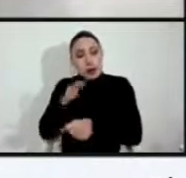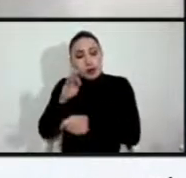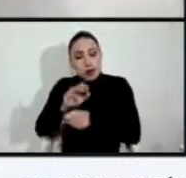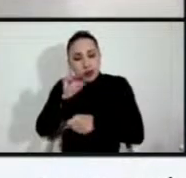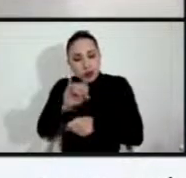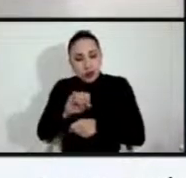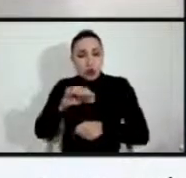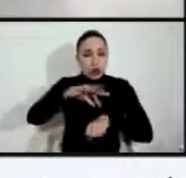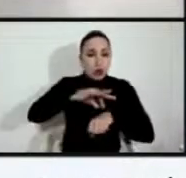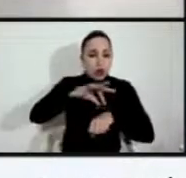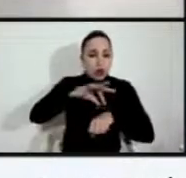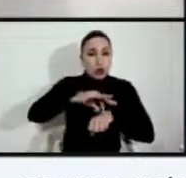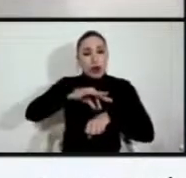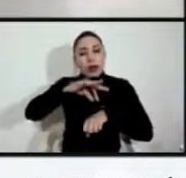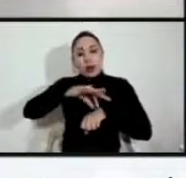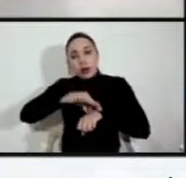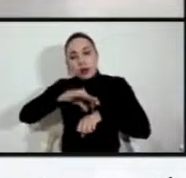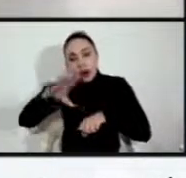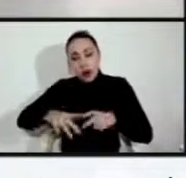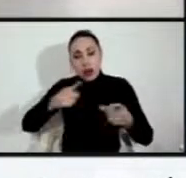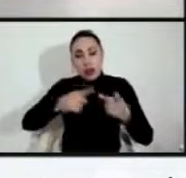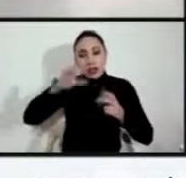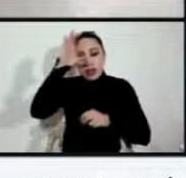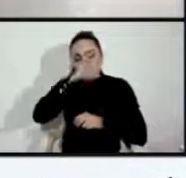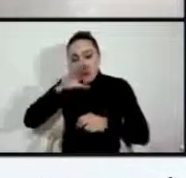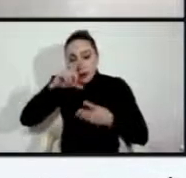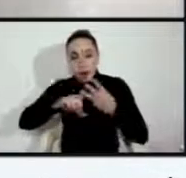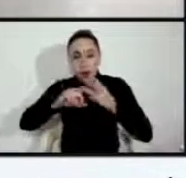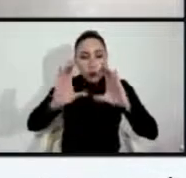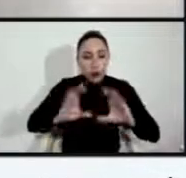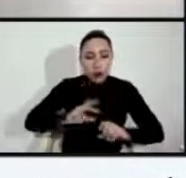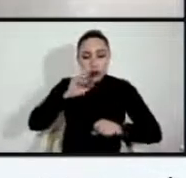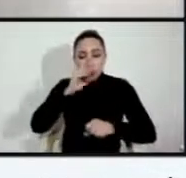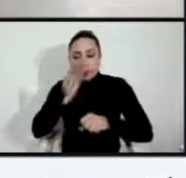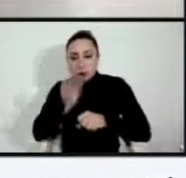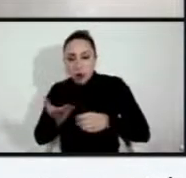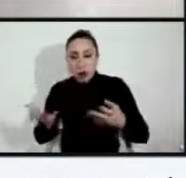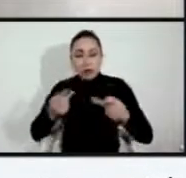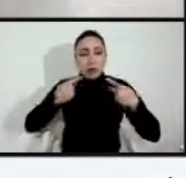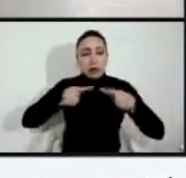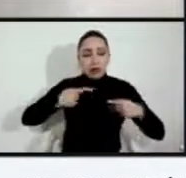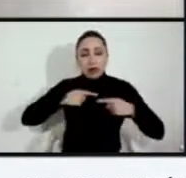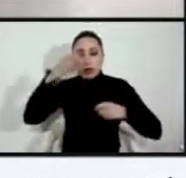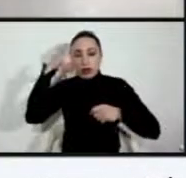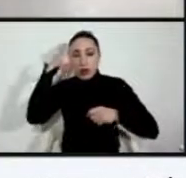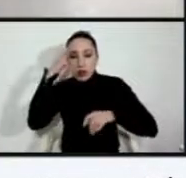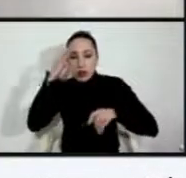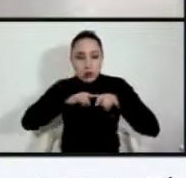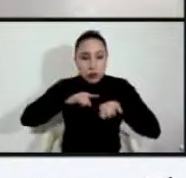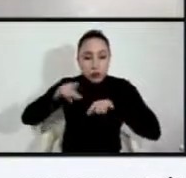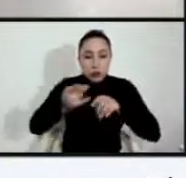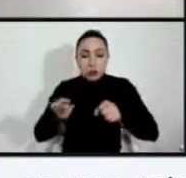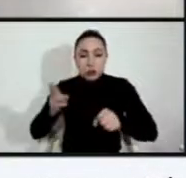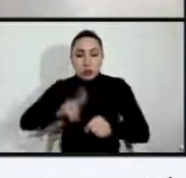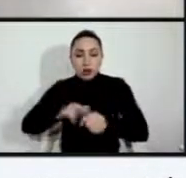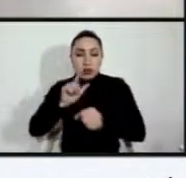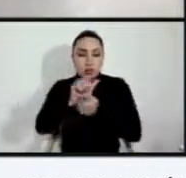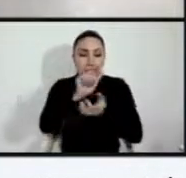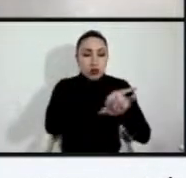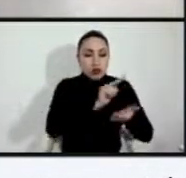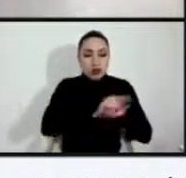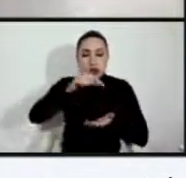enfermeras, cuidadoras, camilleras y a todas las trabajadoras de los servicios de salud de la Ciudad de México y del